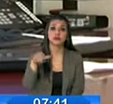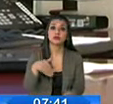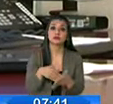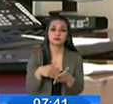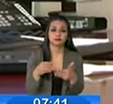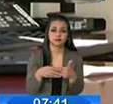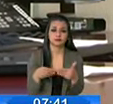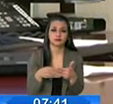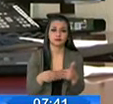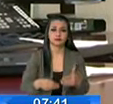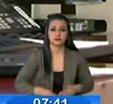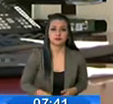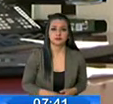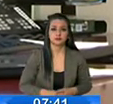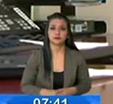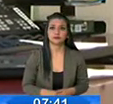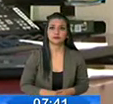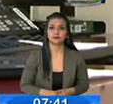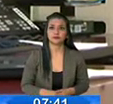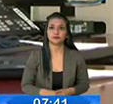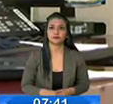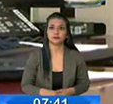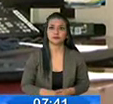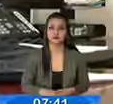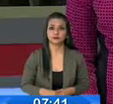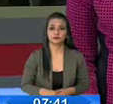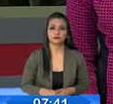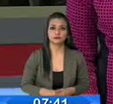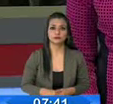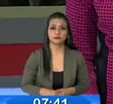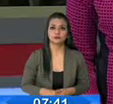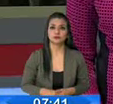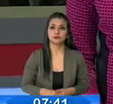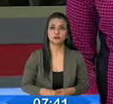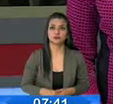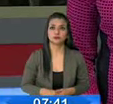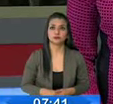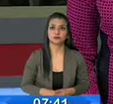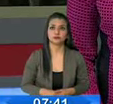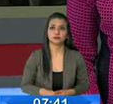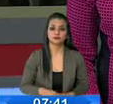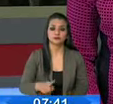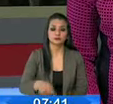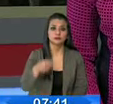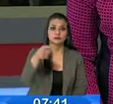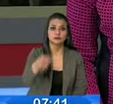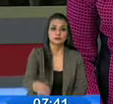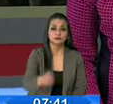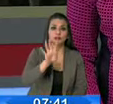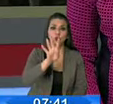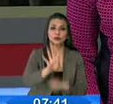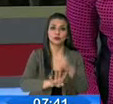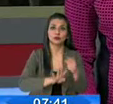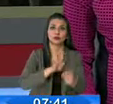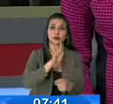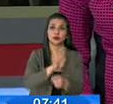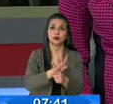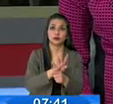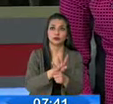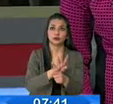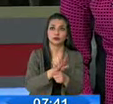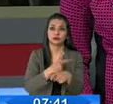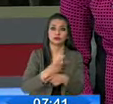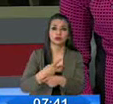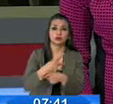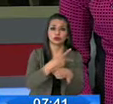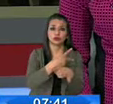$4.500.000, informó Jorge Escobar. Para los próximos 4 años de trabajo del Consejo Sectorial